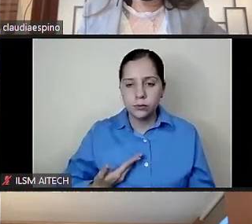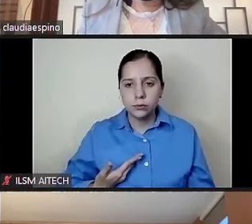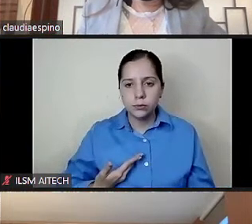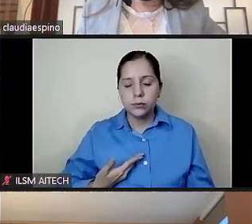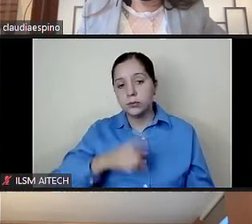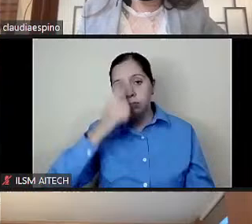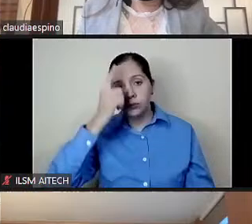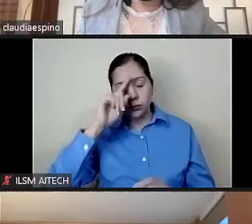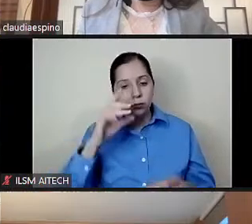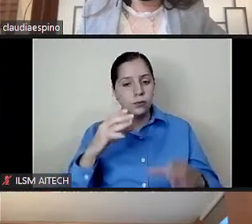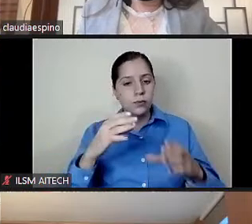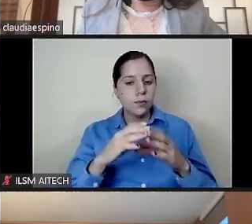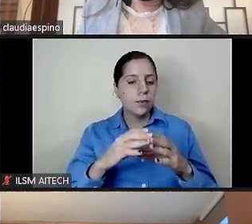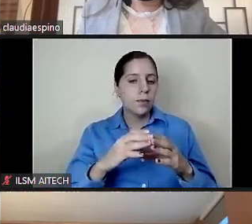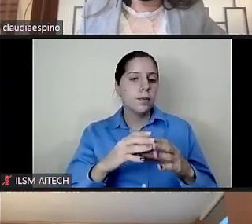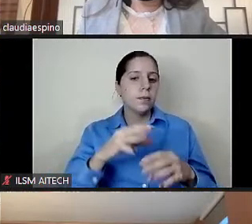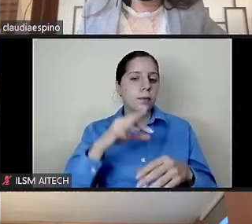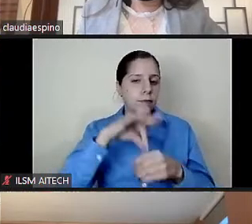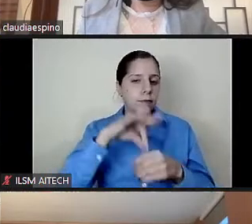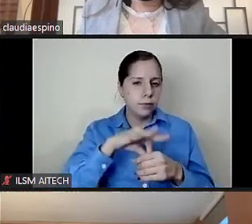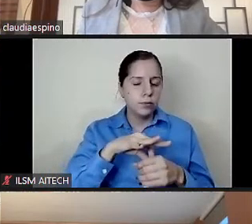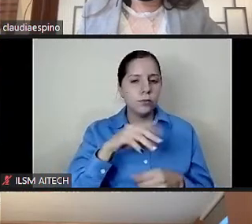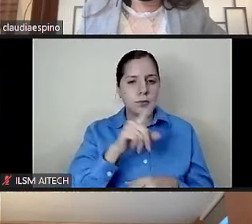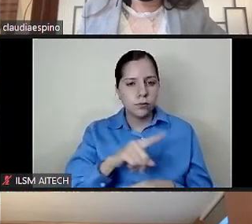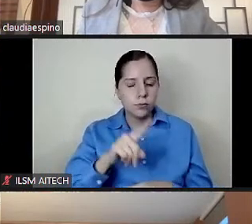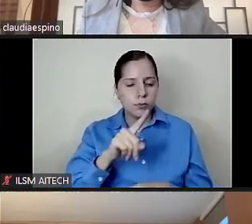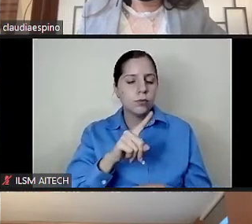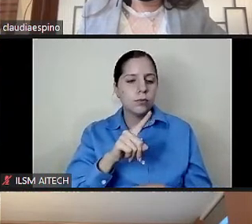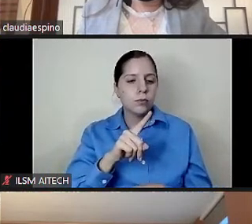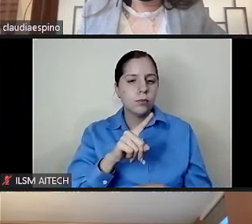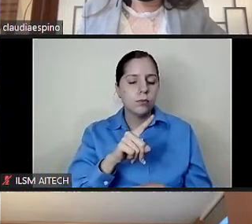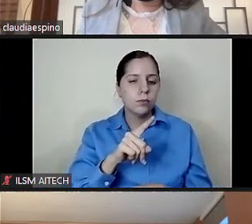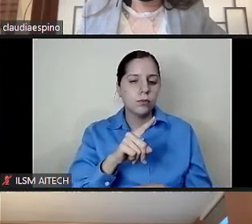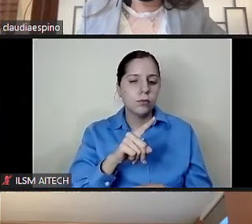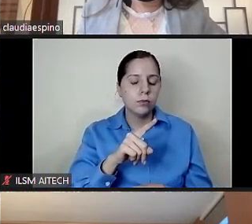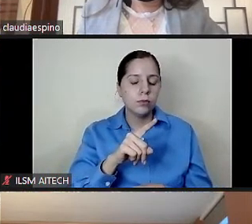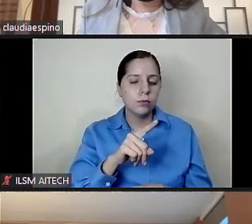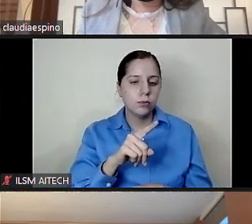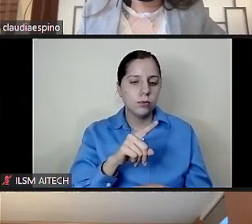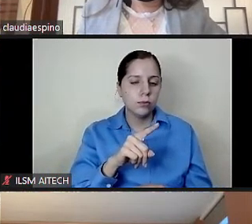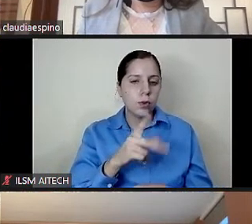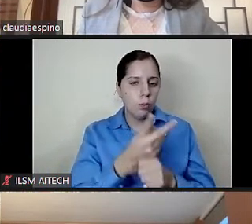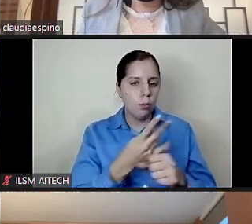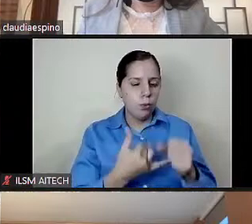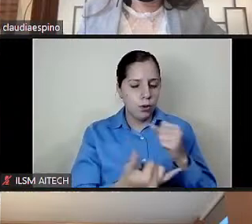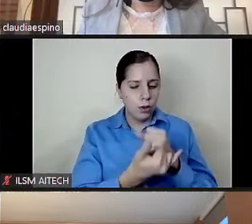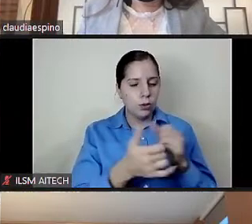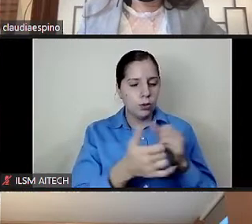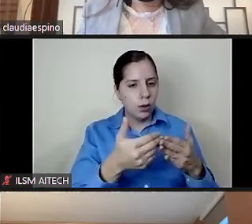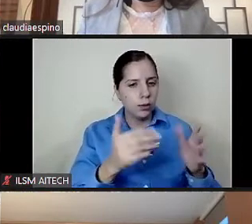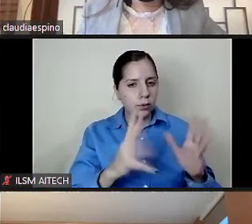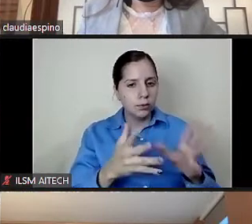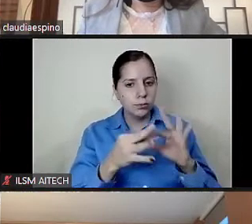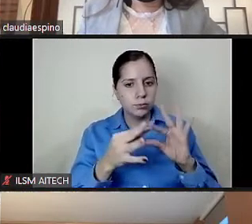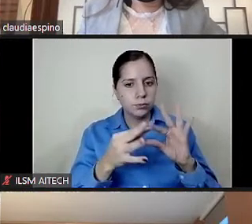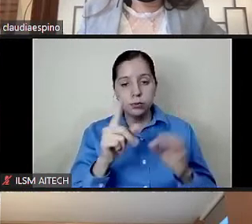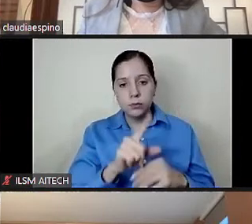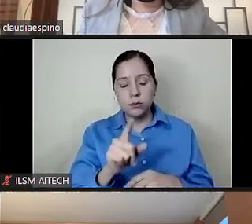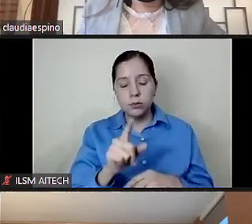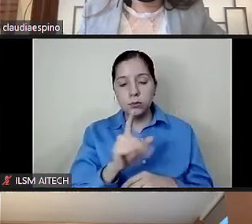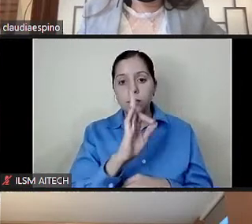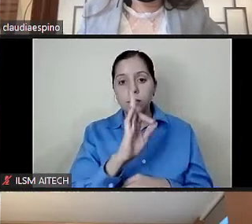y consejeros electorales, está a su consideración la aprobación del proyecto de resolución en cuestión. Los que estén a favor del mismo, a favor